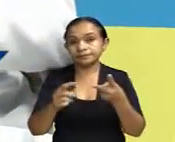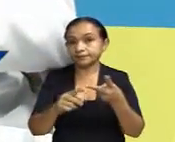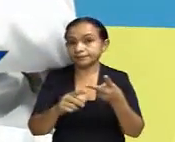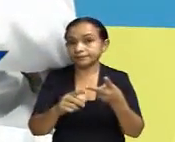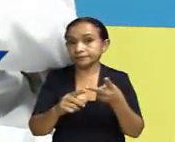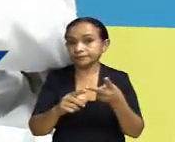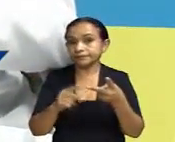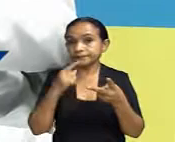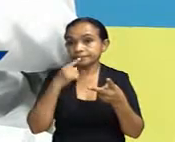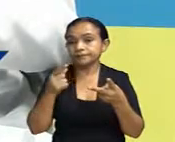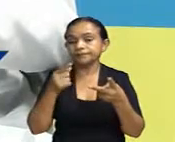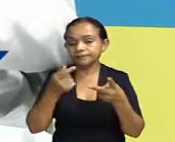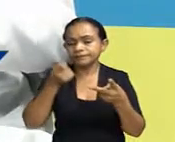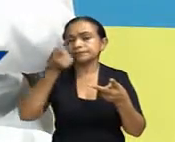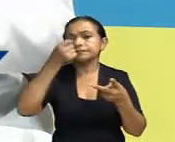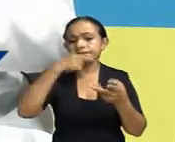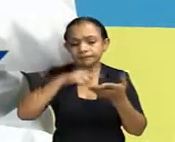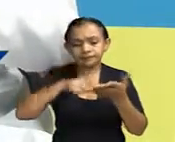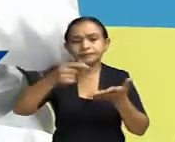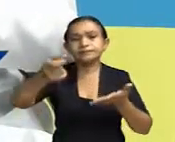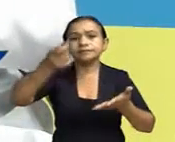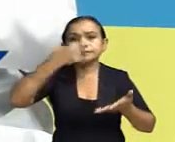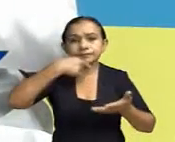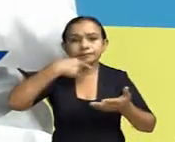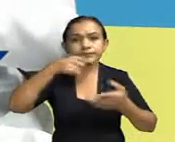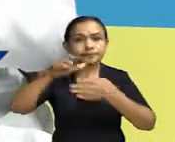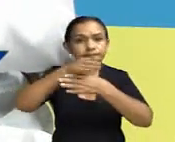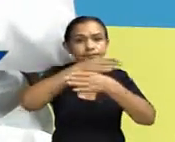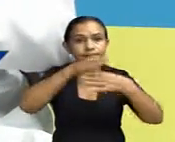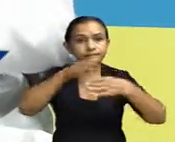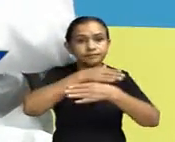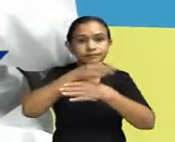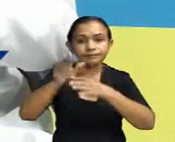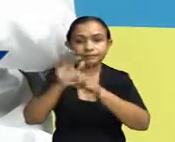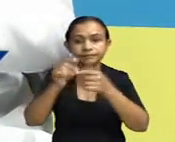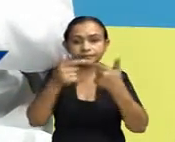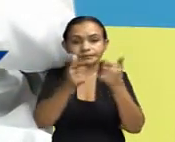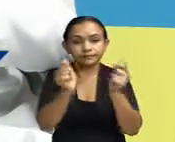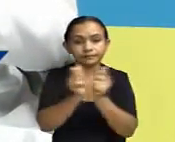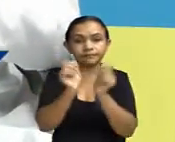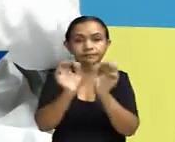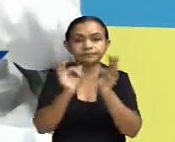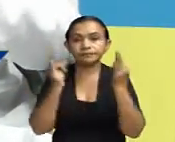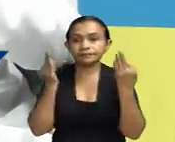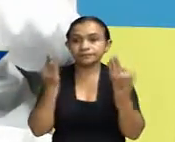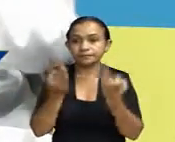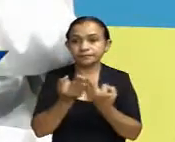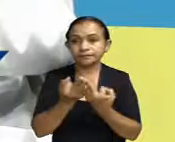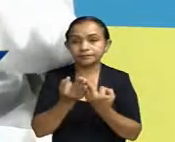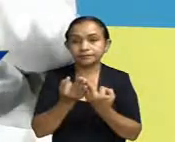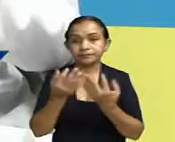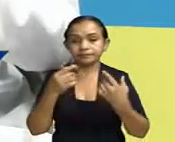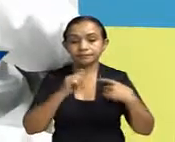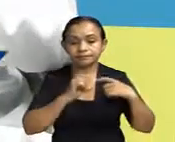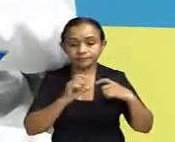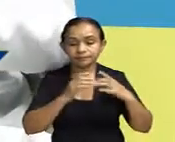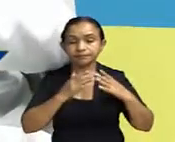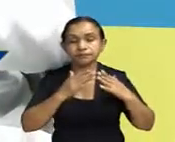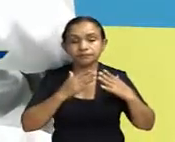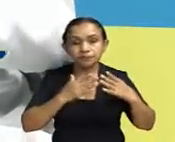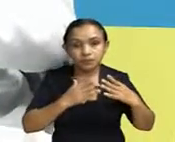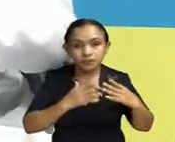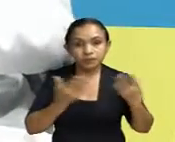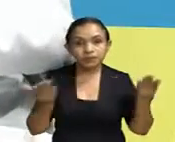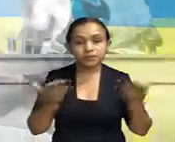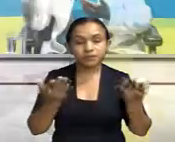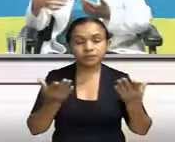tú mencionas, hay tratamiento farmacológico. Son diferentes grupos farmacológicos que damos para vasodilatar, para evitar trombo,